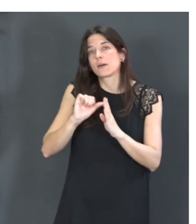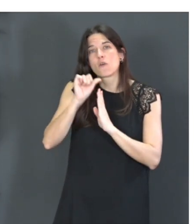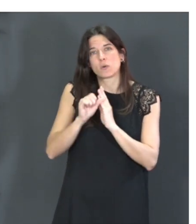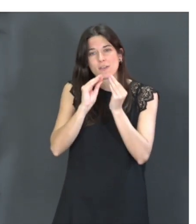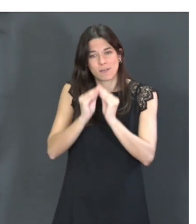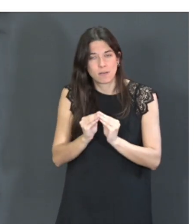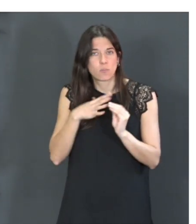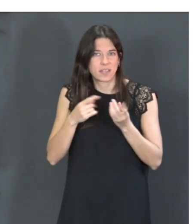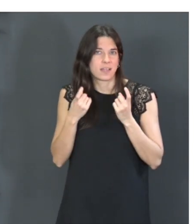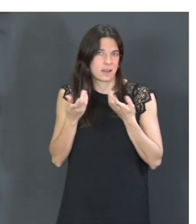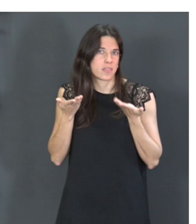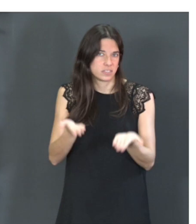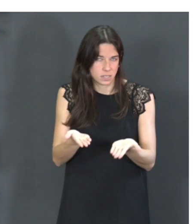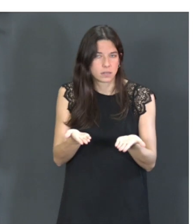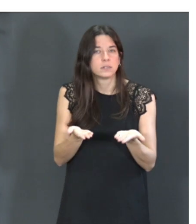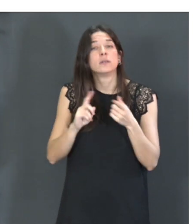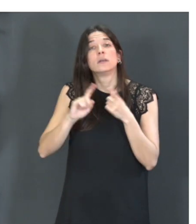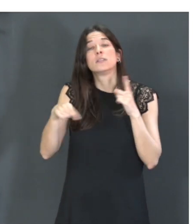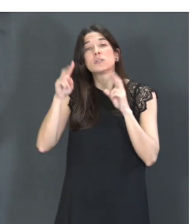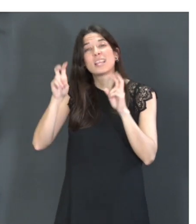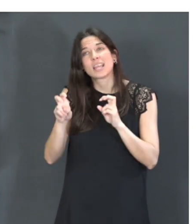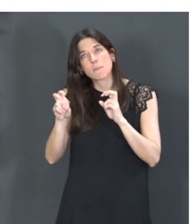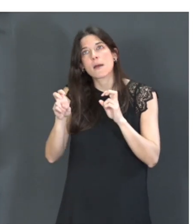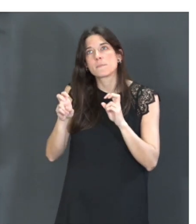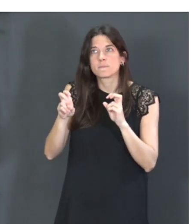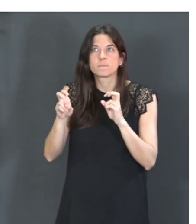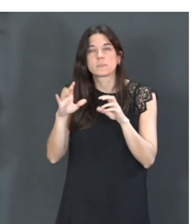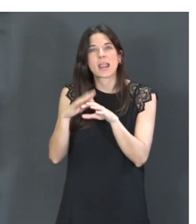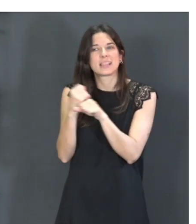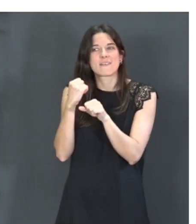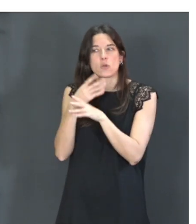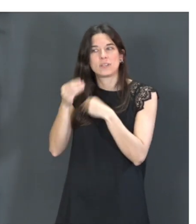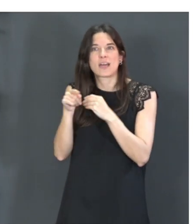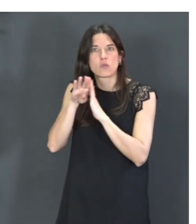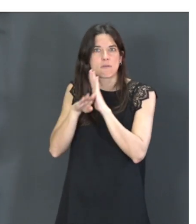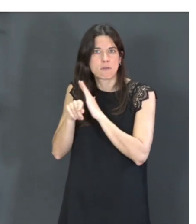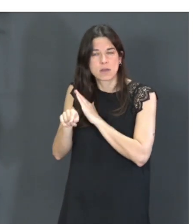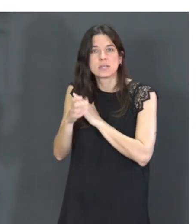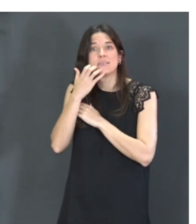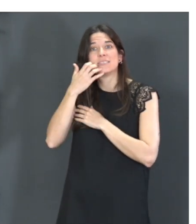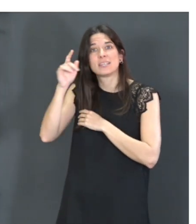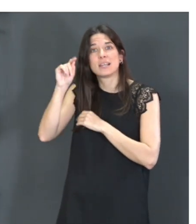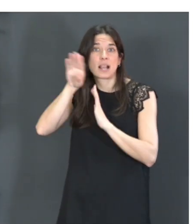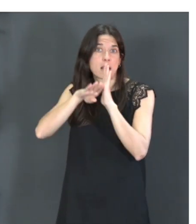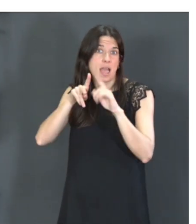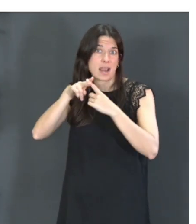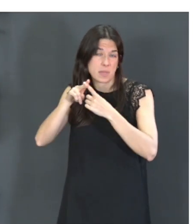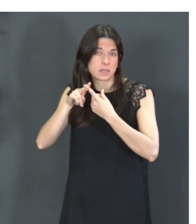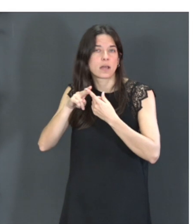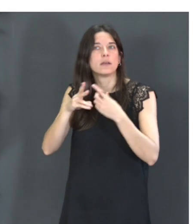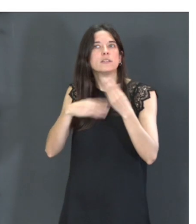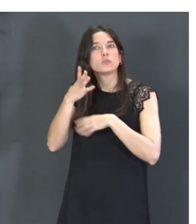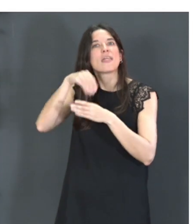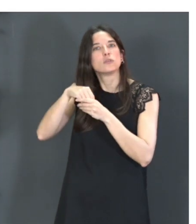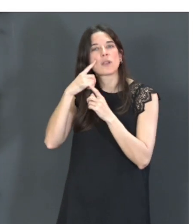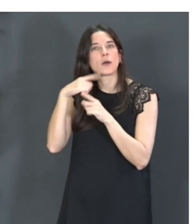acuerdo? Luego ya lo que es a la hora de trabajar ya con ella, ¿vale? Si esta skill se introduce dentro de una